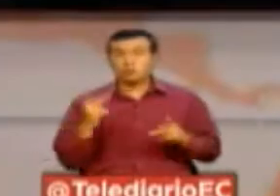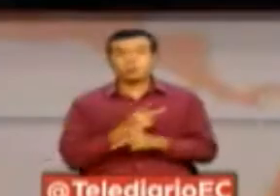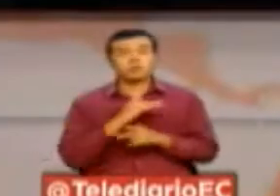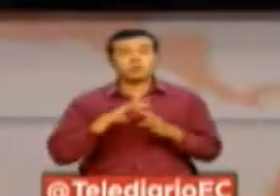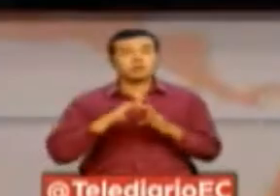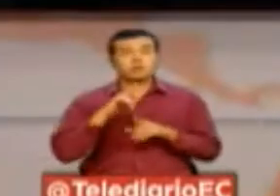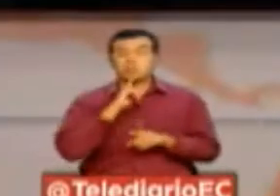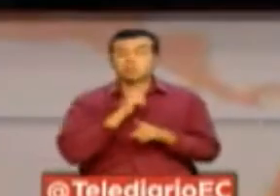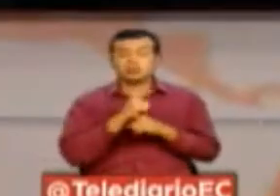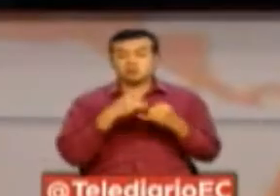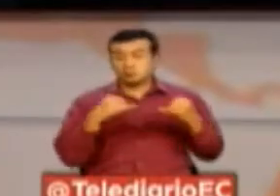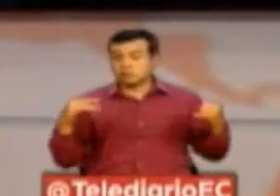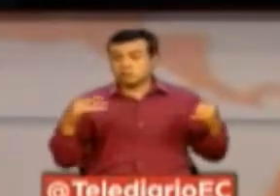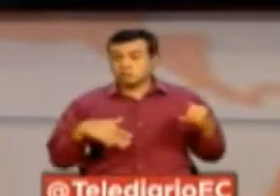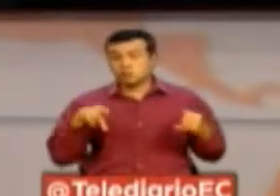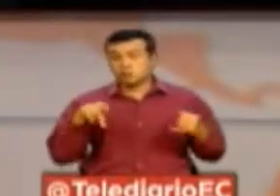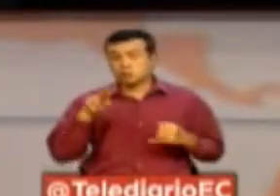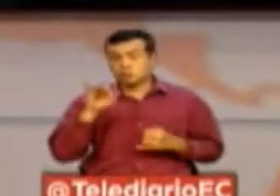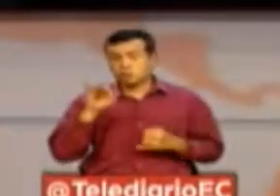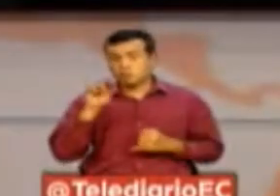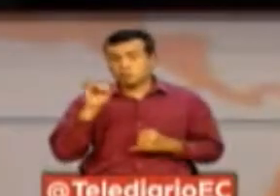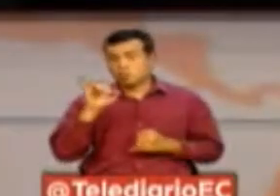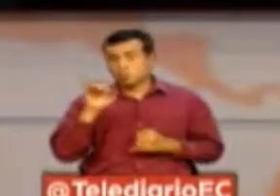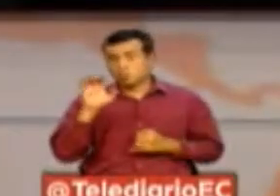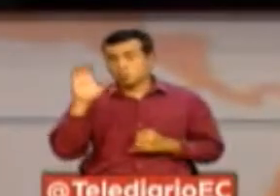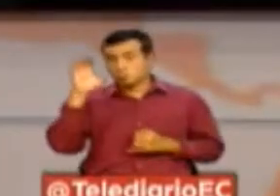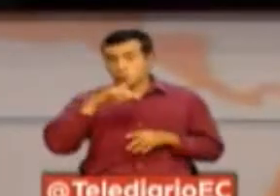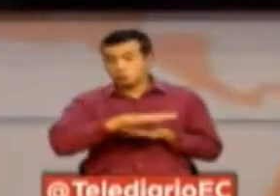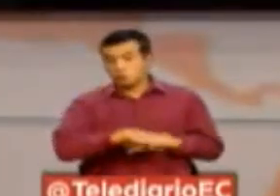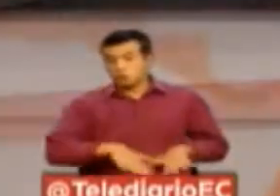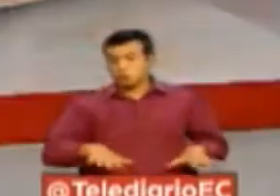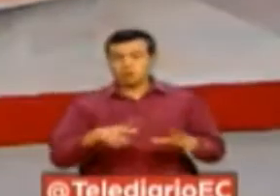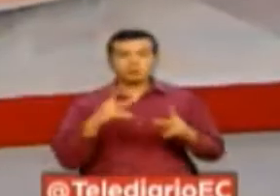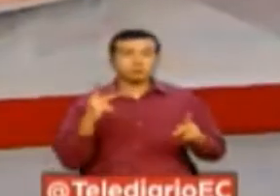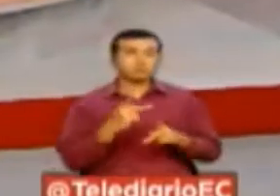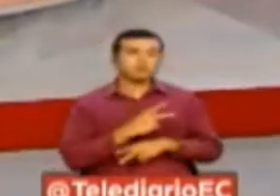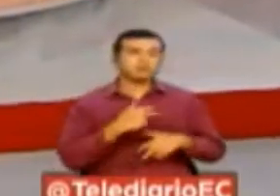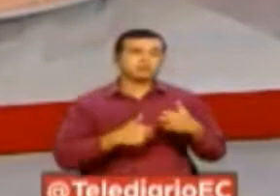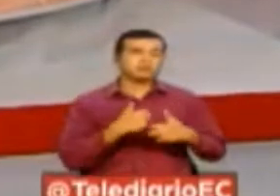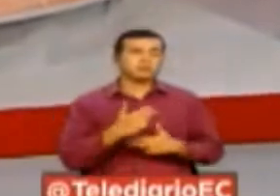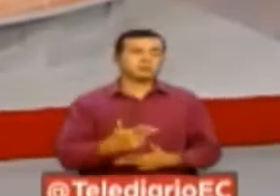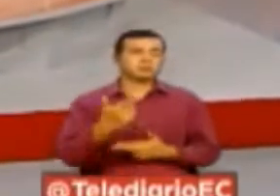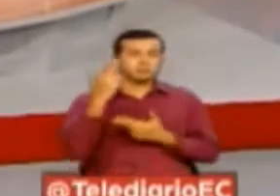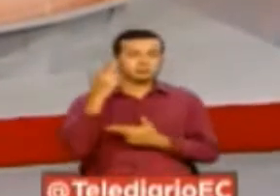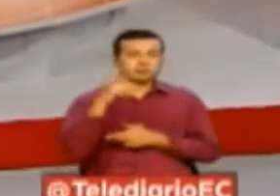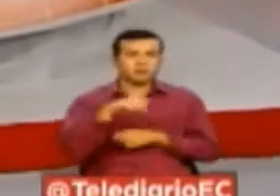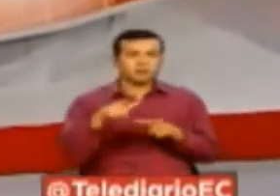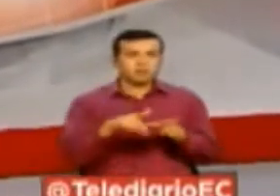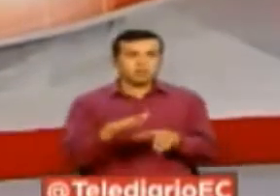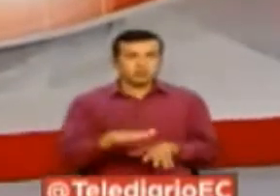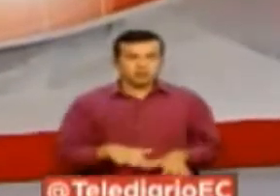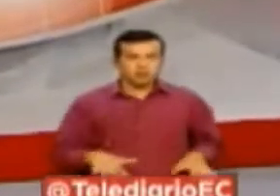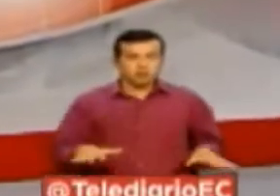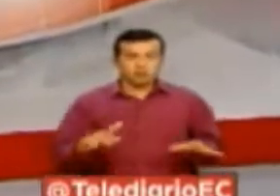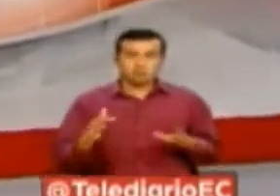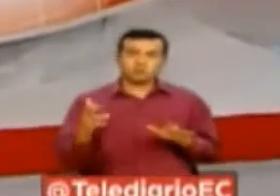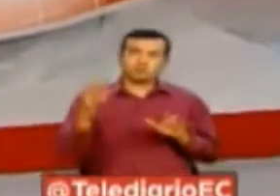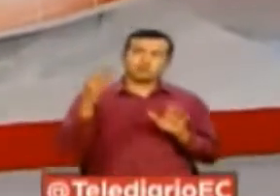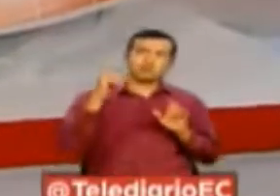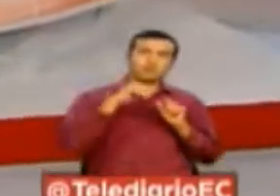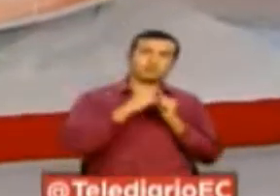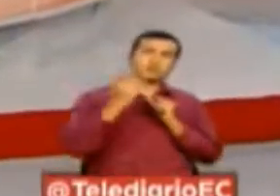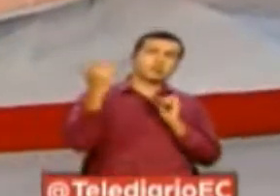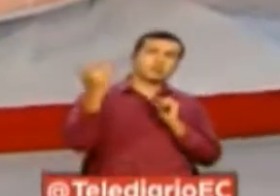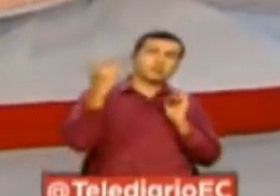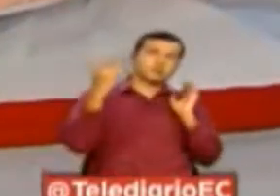que podría existir también en el área de putumayo no en la colombiana y la presión militar en un punto podría desplazar a estos